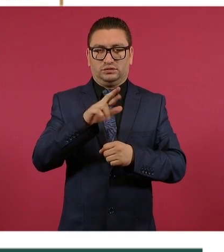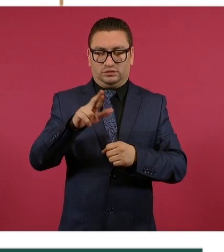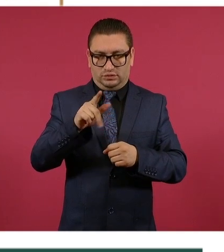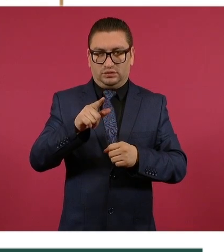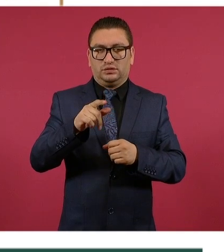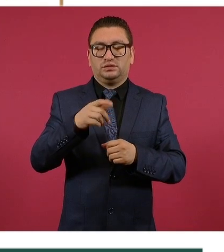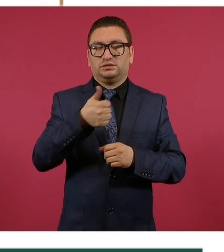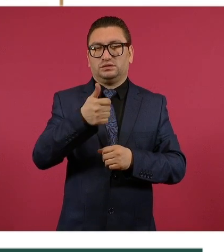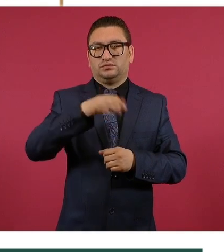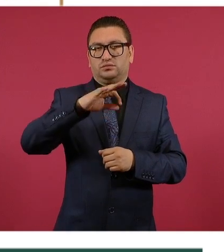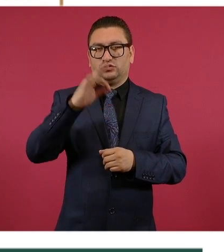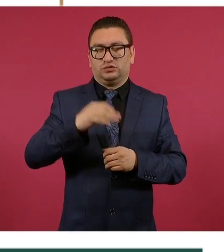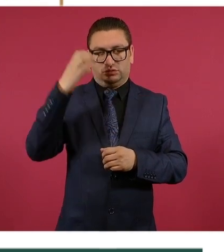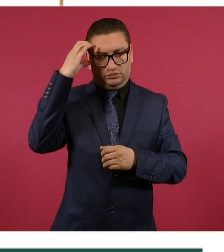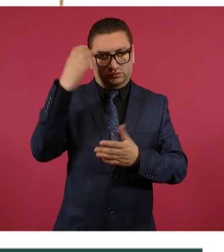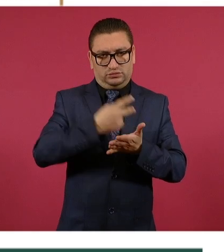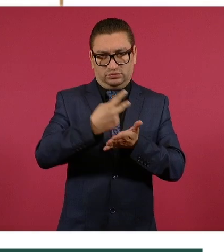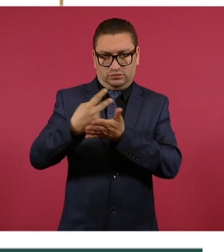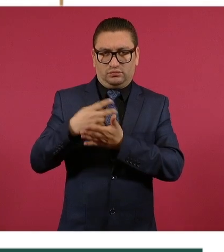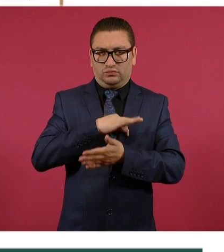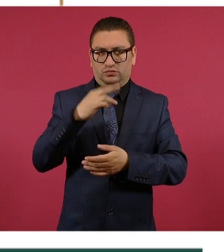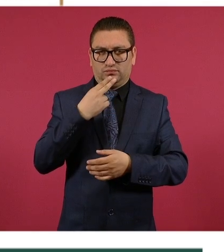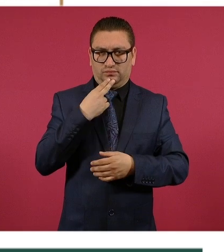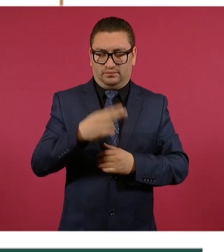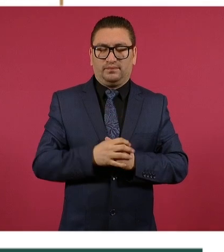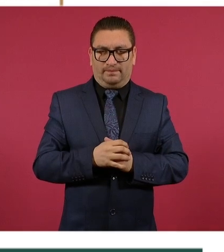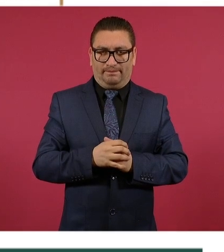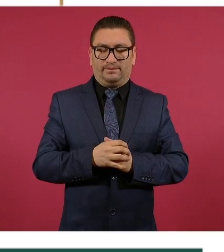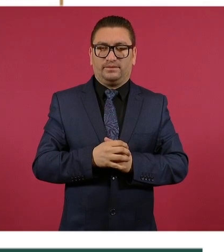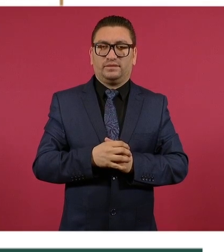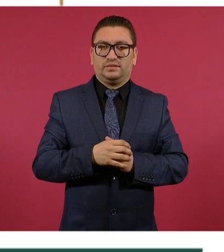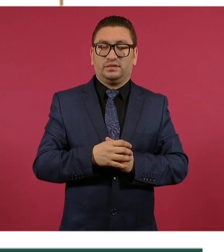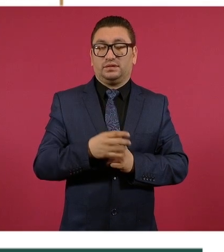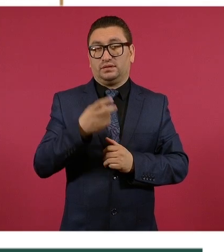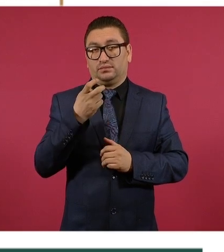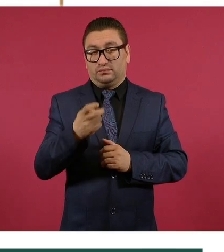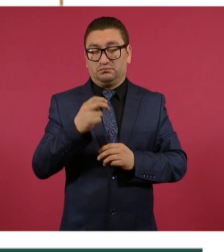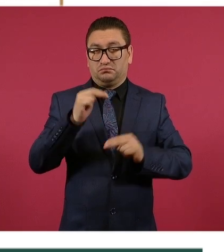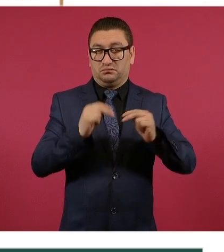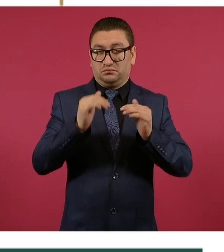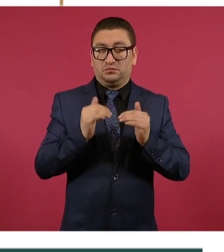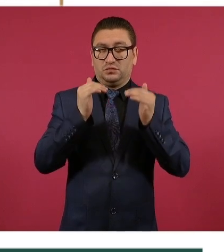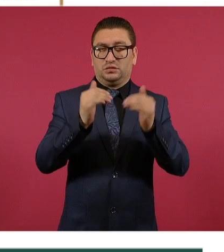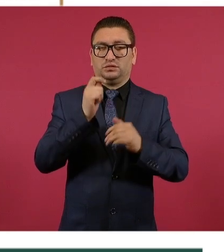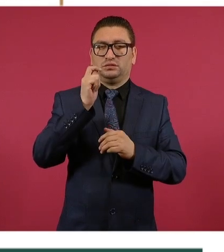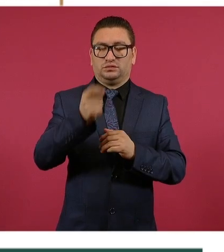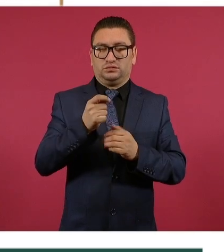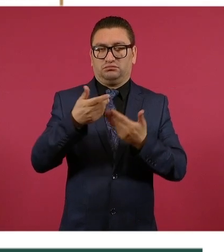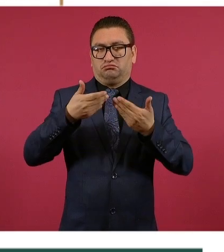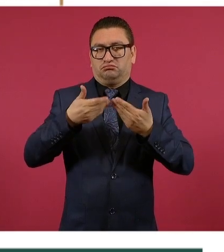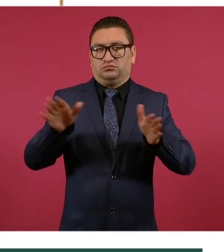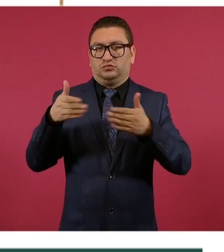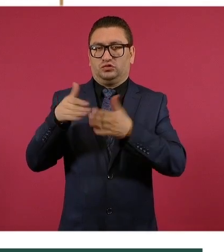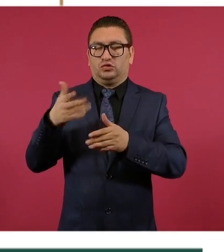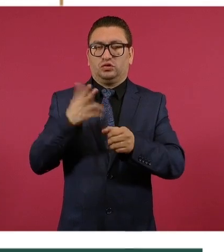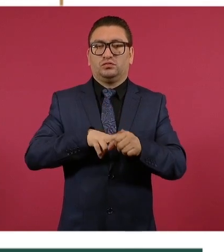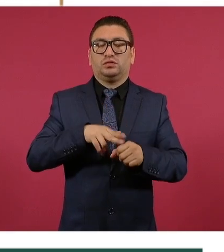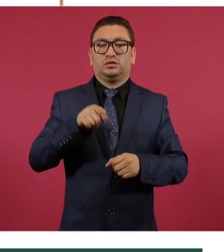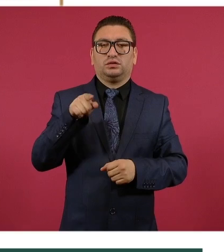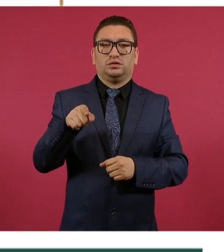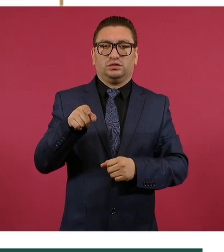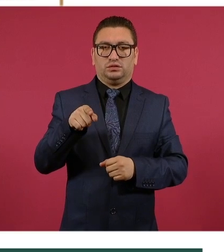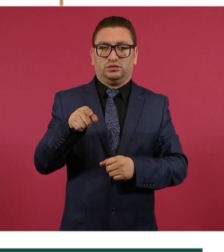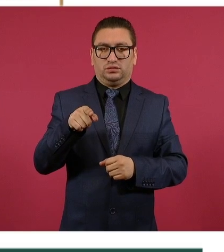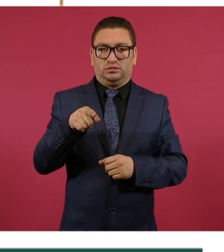6% en el número de camas sensibles. Este incremento también tuvo que ver con la apertura del hospital